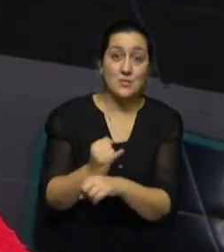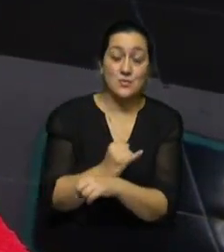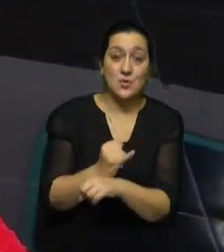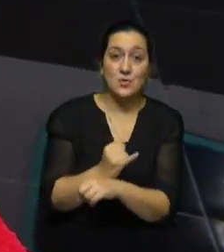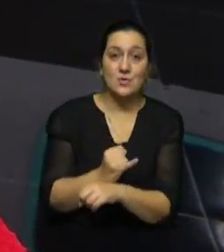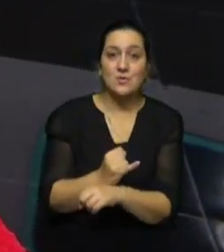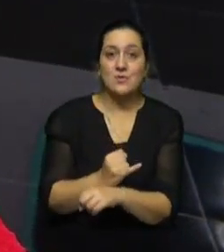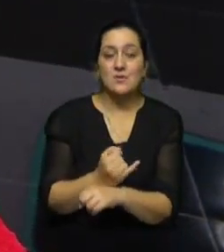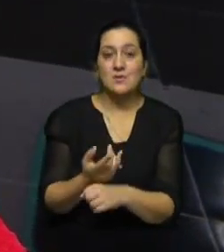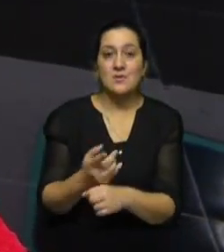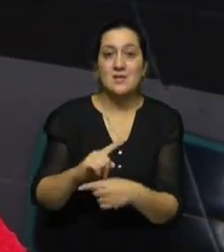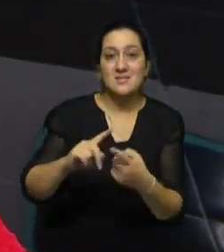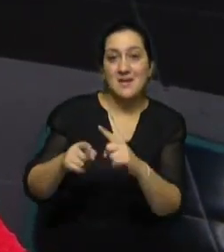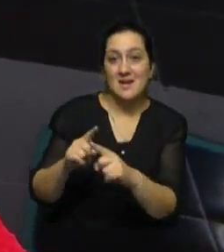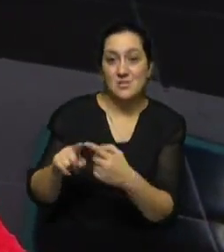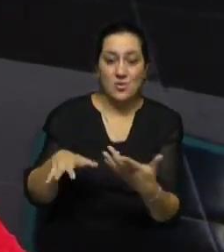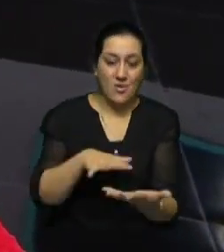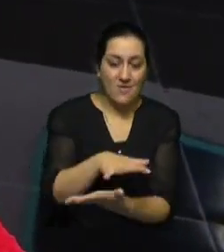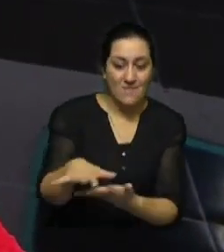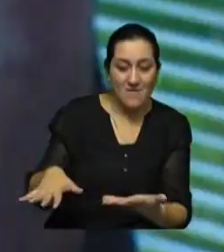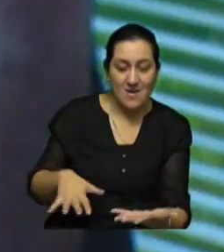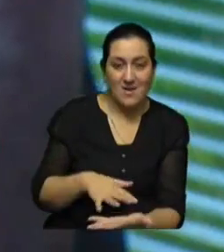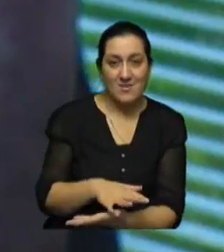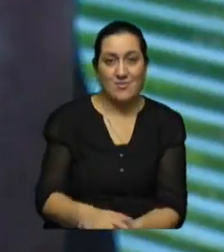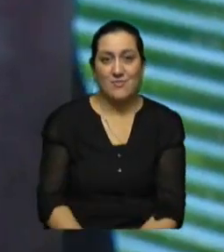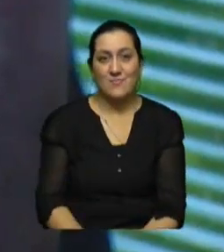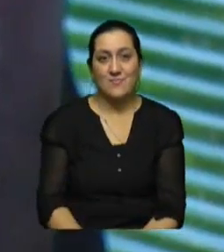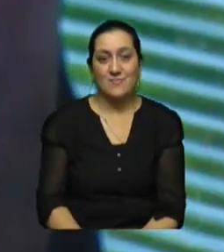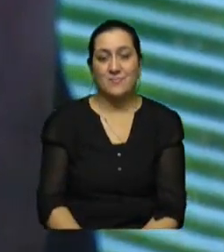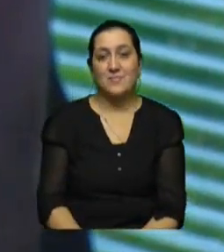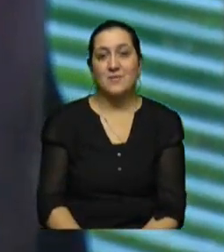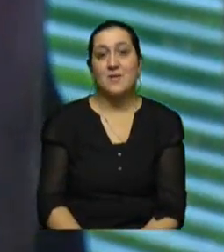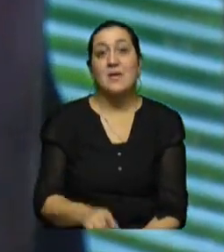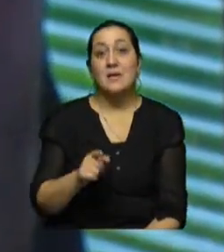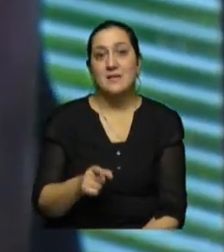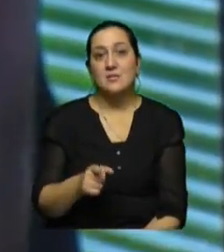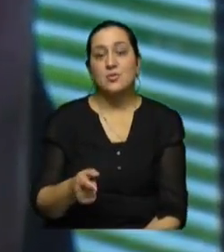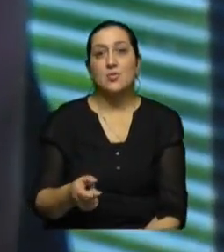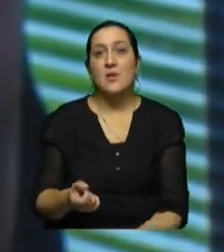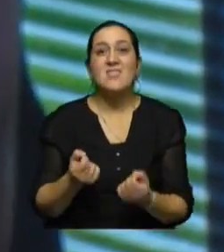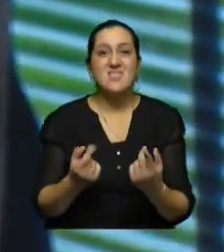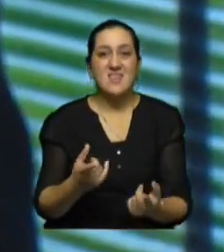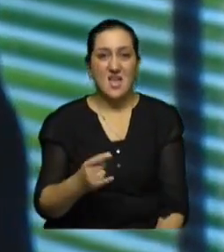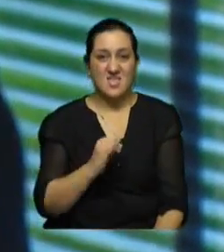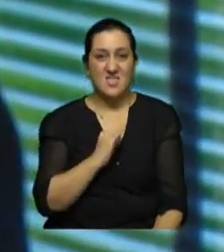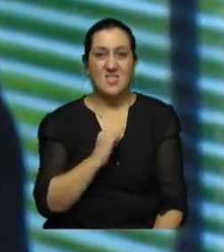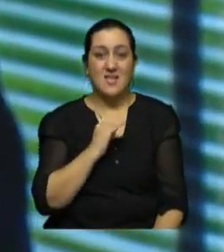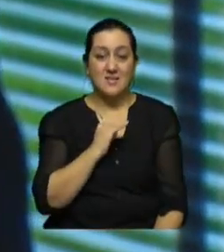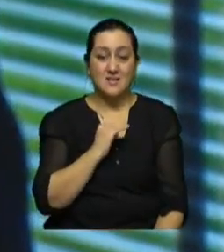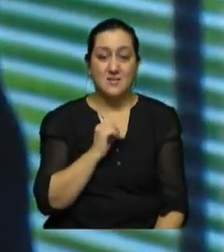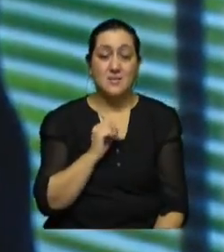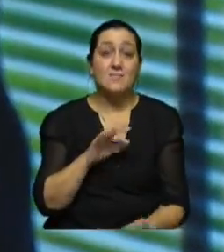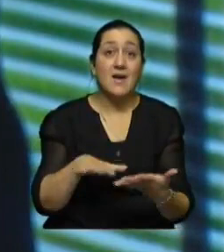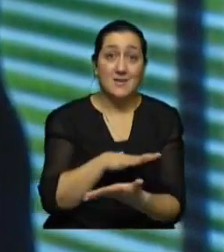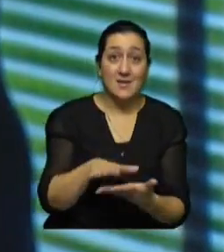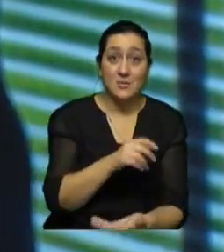como al entorno inmediato del barrio, ¿no? Intentaba de que estuviera teñido de lo que era la identidad barrial. Entonces, bueno, tiene que ver